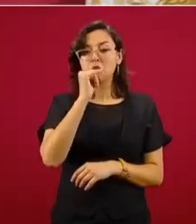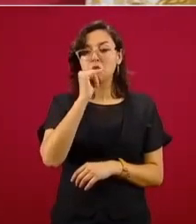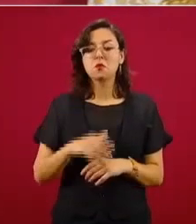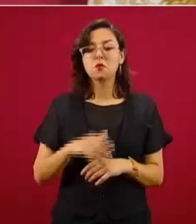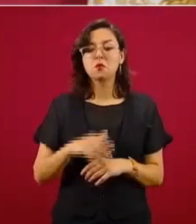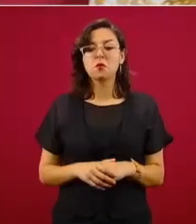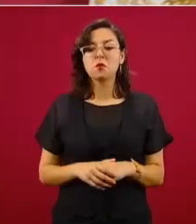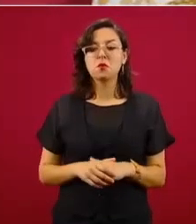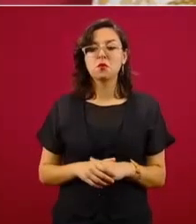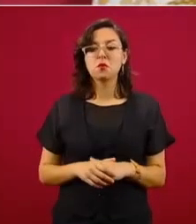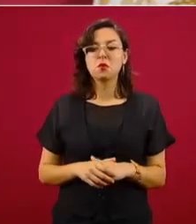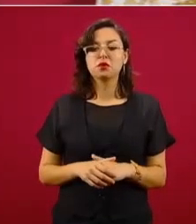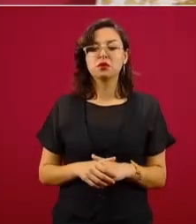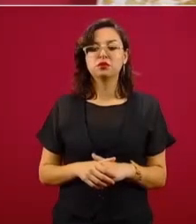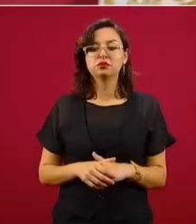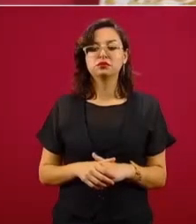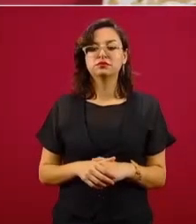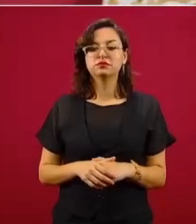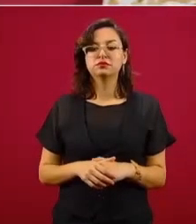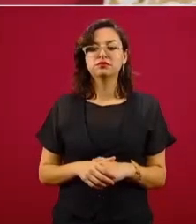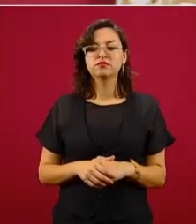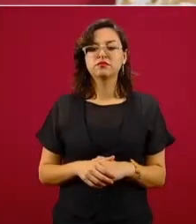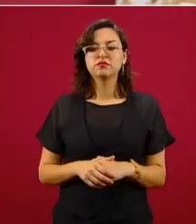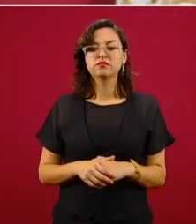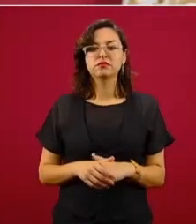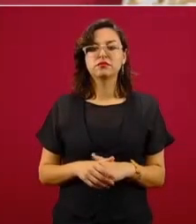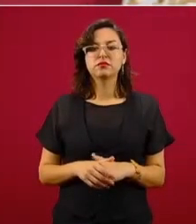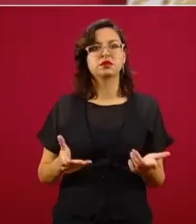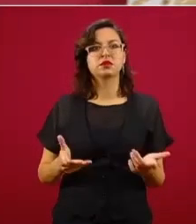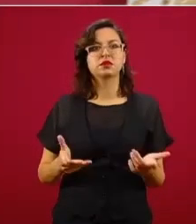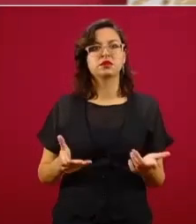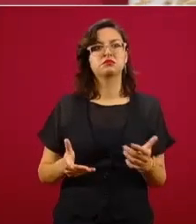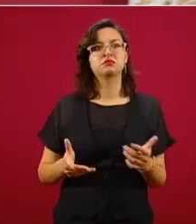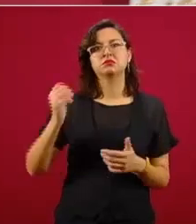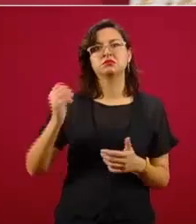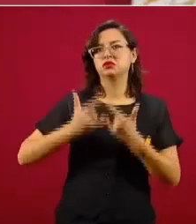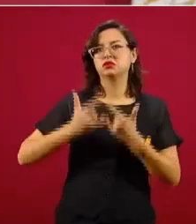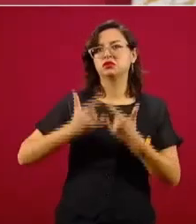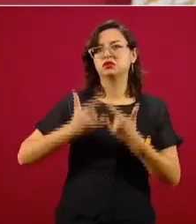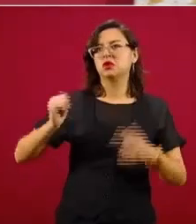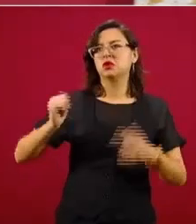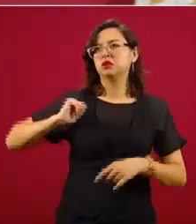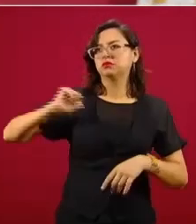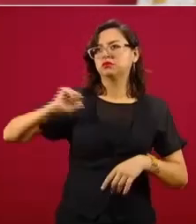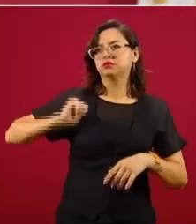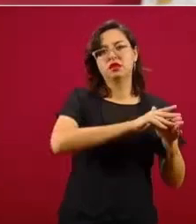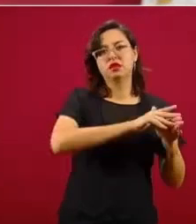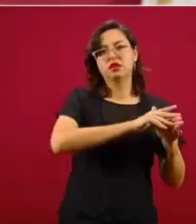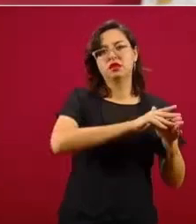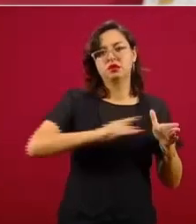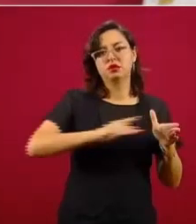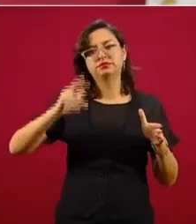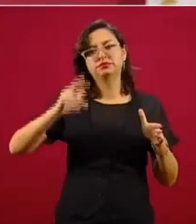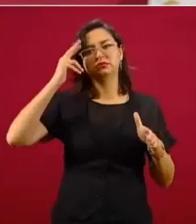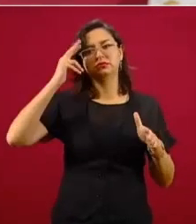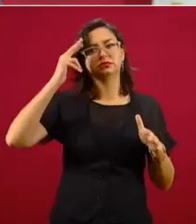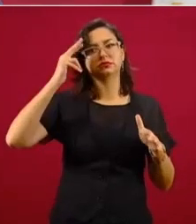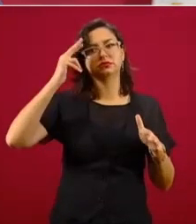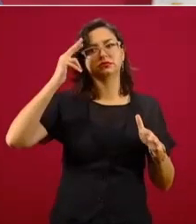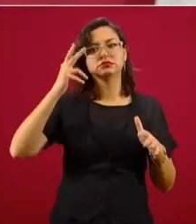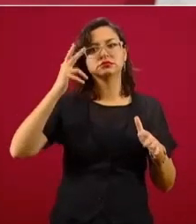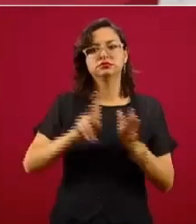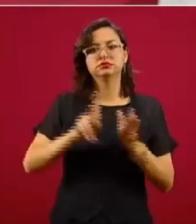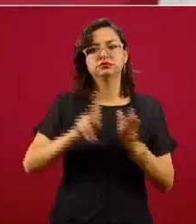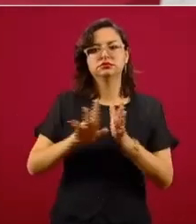del Porfiriato, los periódicos,